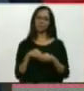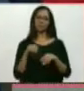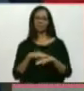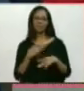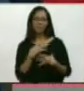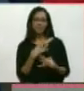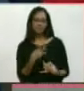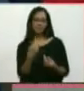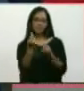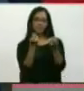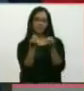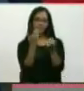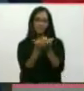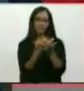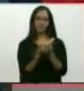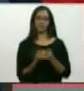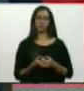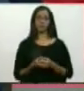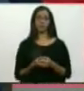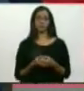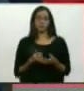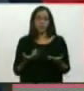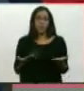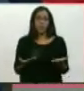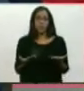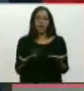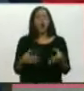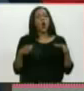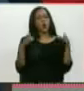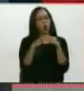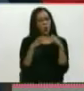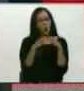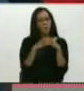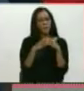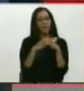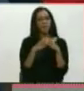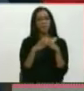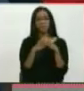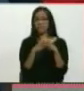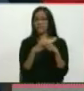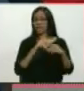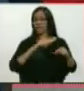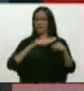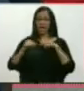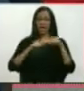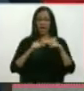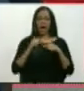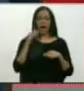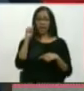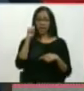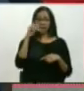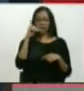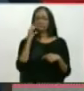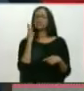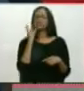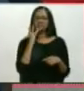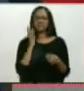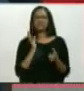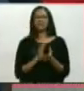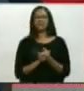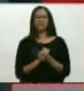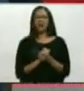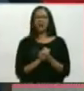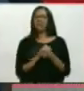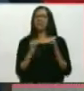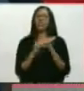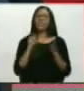intereses económicos y un sector de la alta dirigencia de Acción Democrática, por ejemplo.